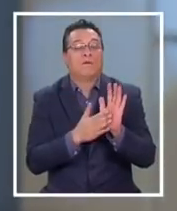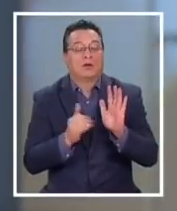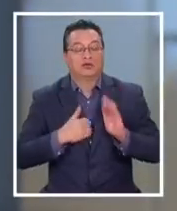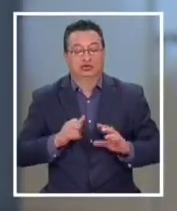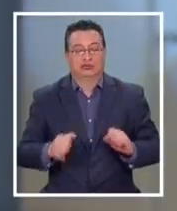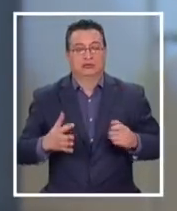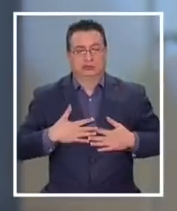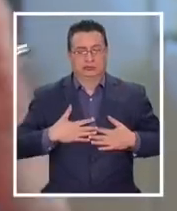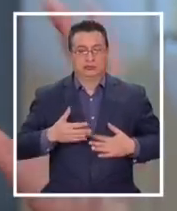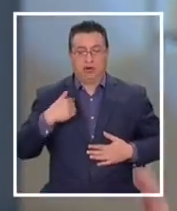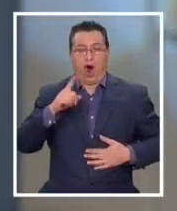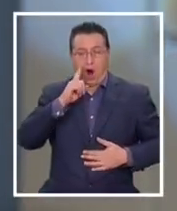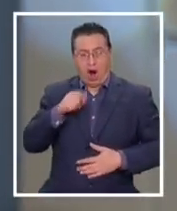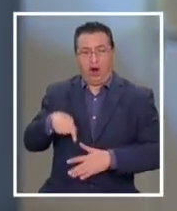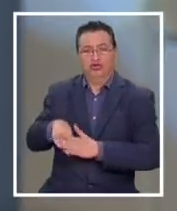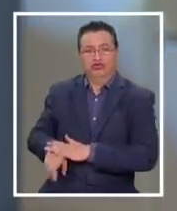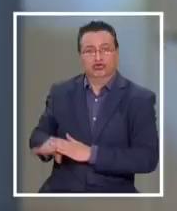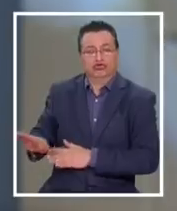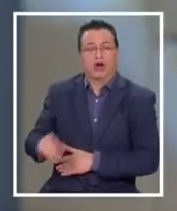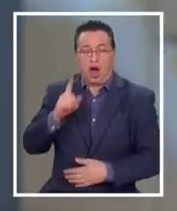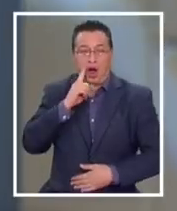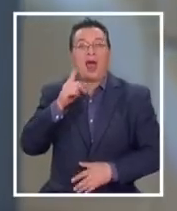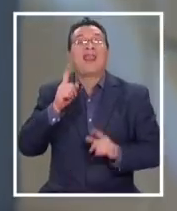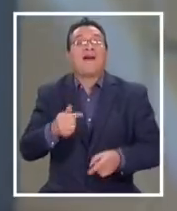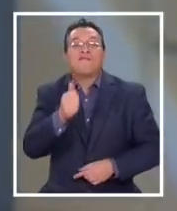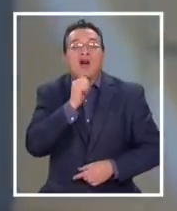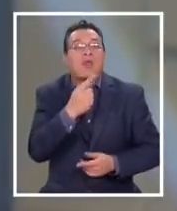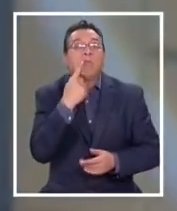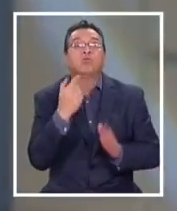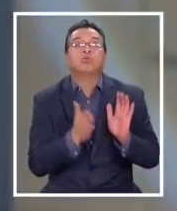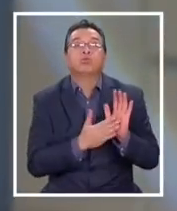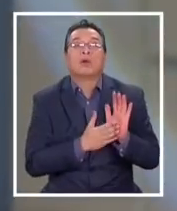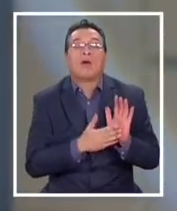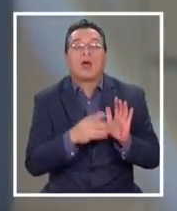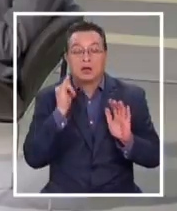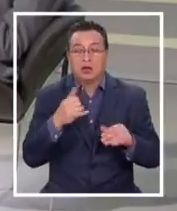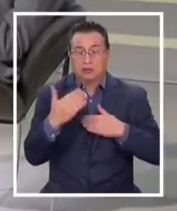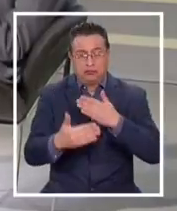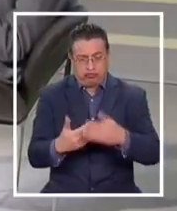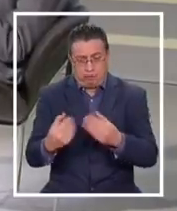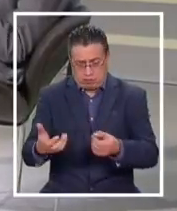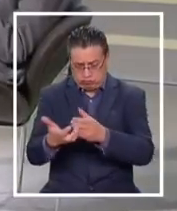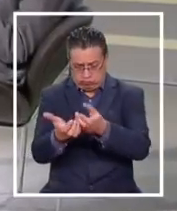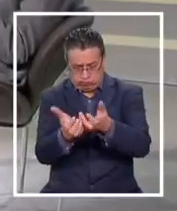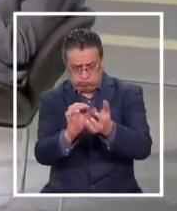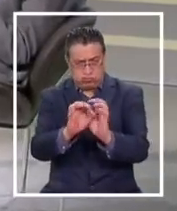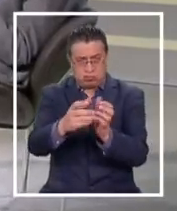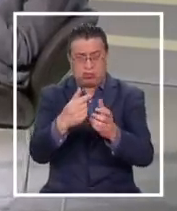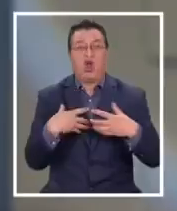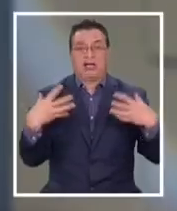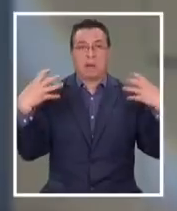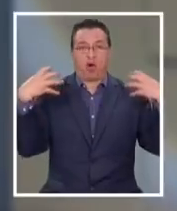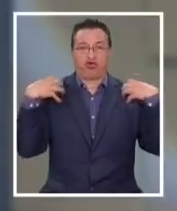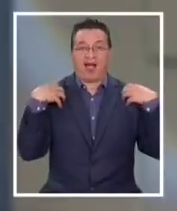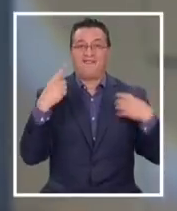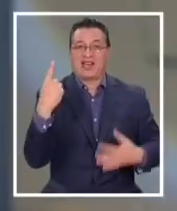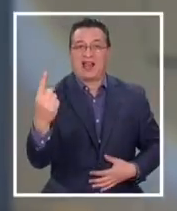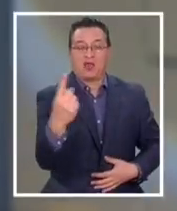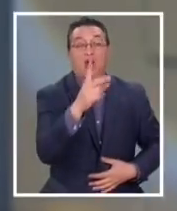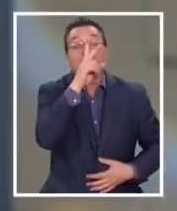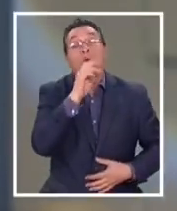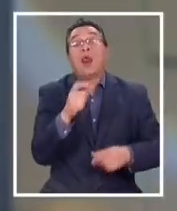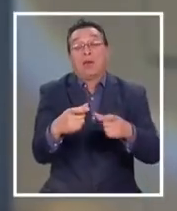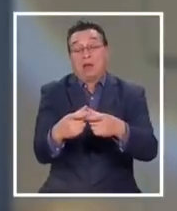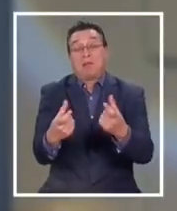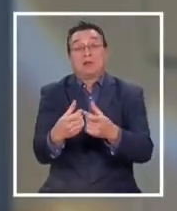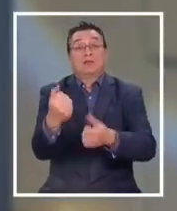que el arma está donde tiene que estar y también que está en condiciones de funcionar. Es decir, yo soy responsable de mi arma como lo soy cuando manejo, por